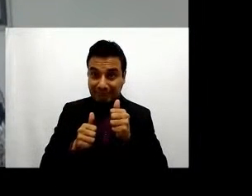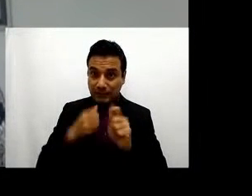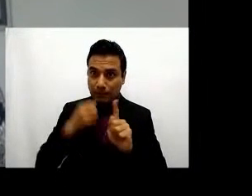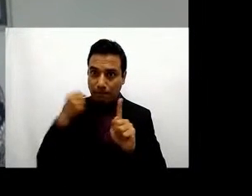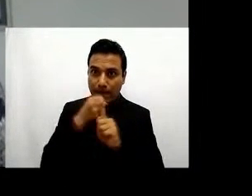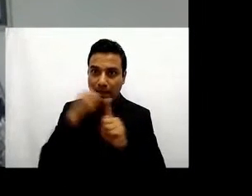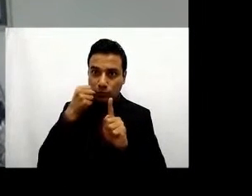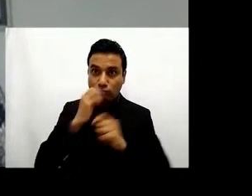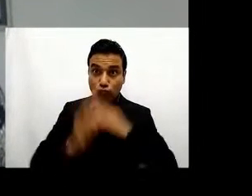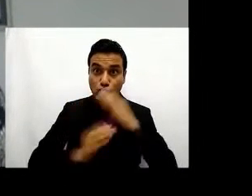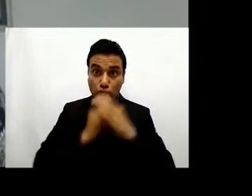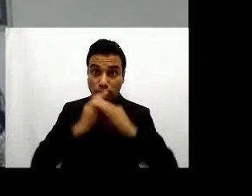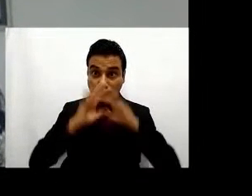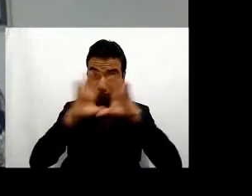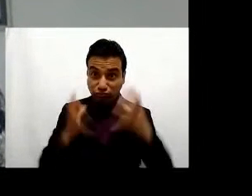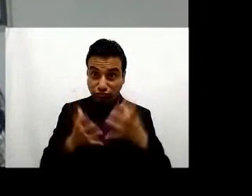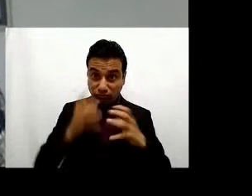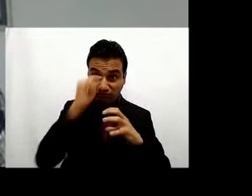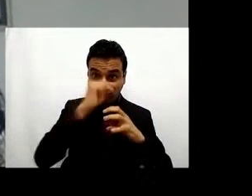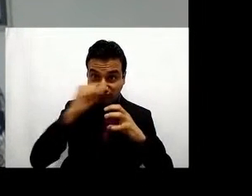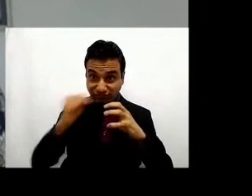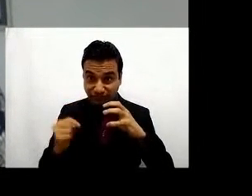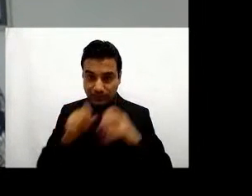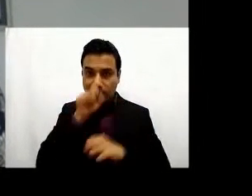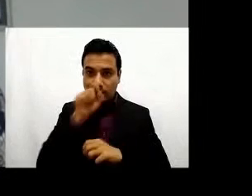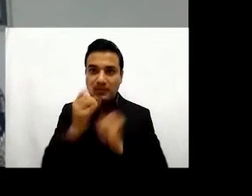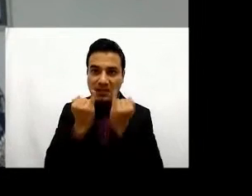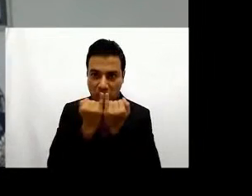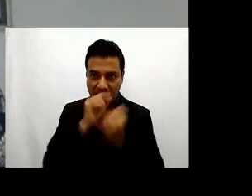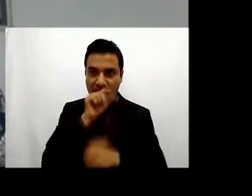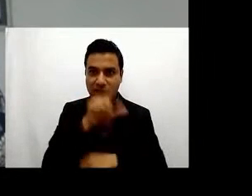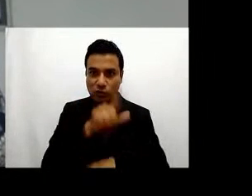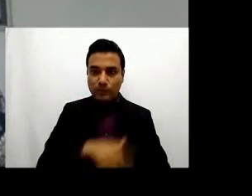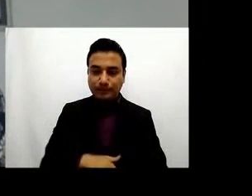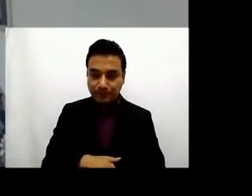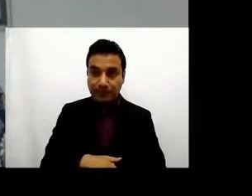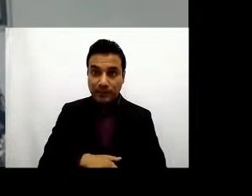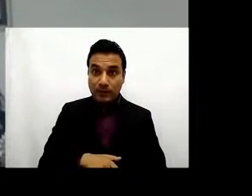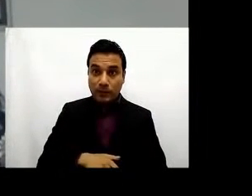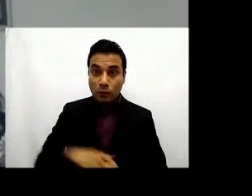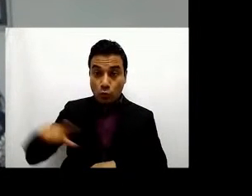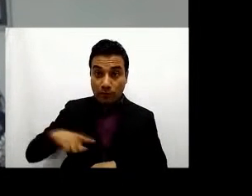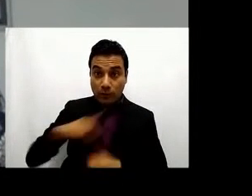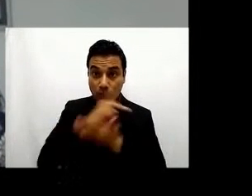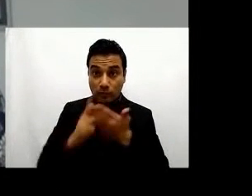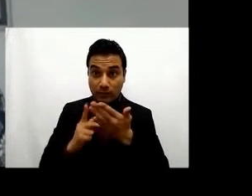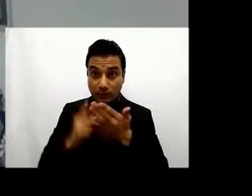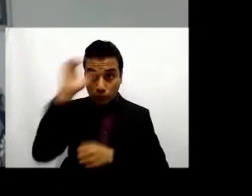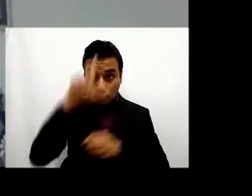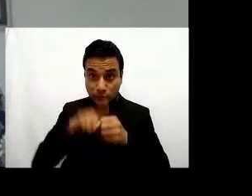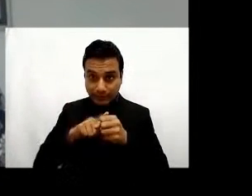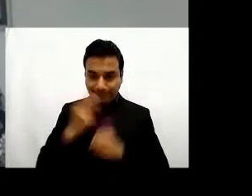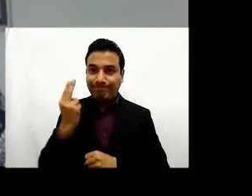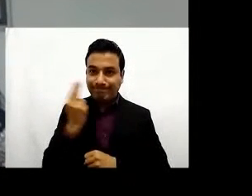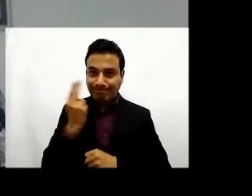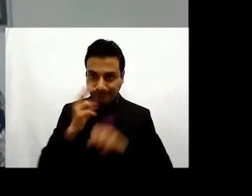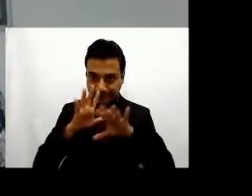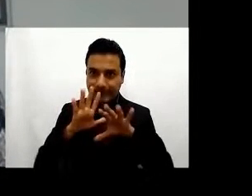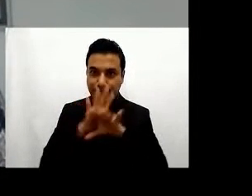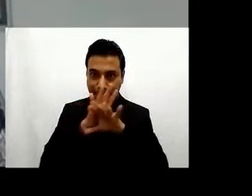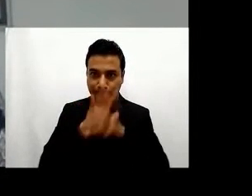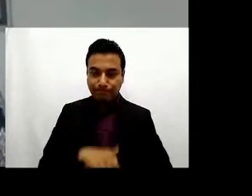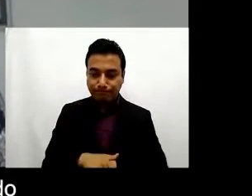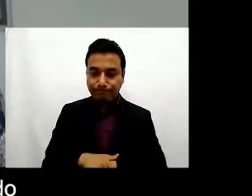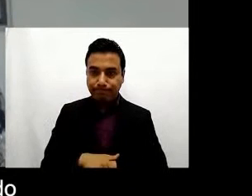local también ha sido el caso. Y bueno, las políticas culturales se tendrían que ajustar a esta nueva realidad que, bueno, nos acompañará